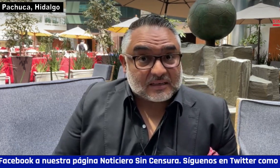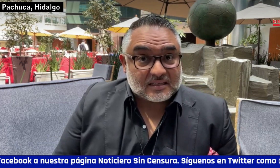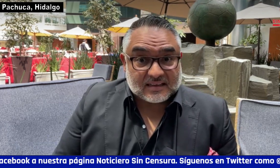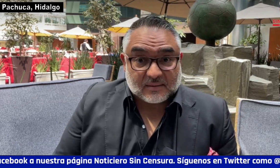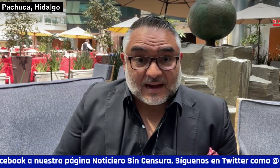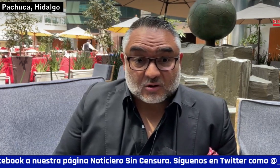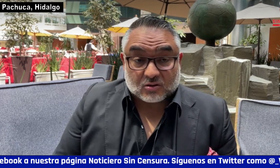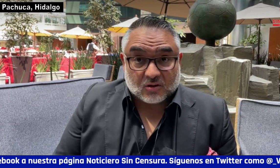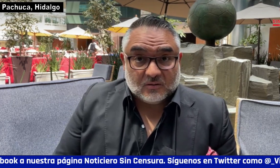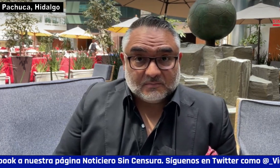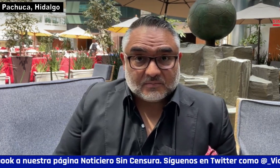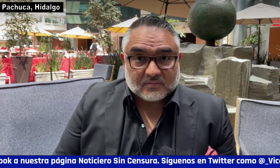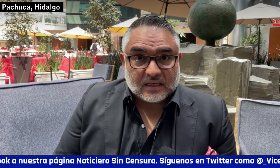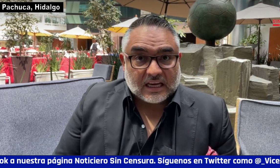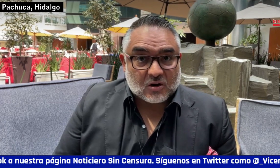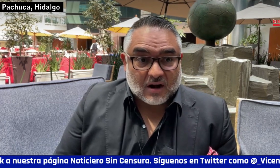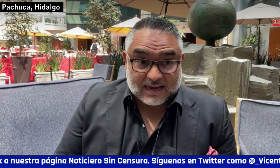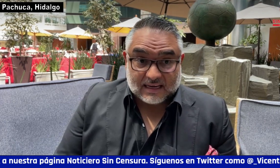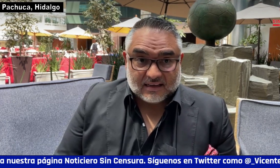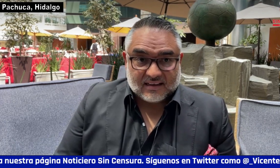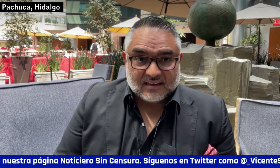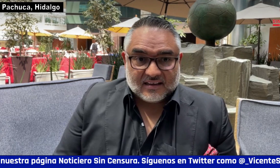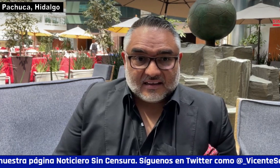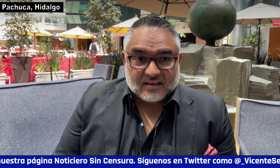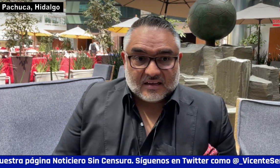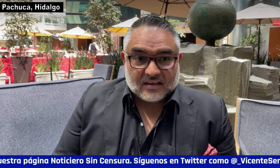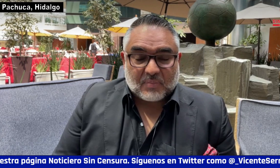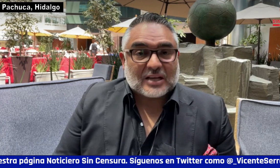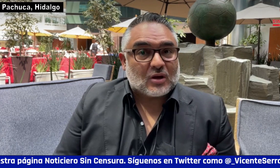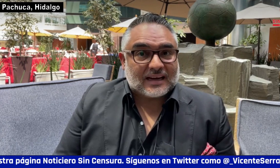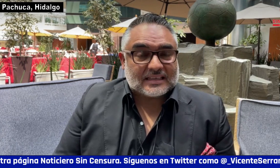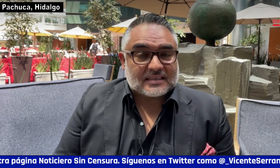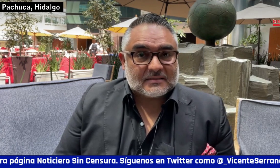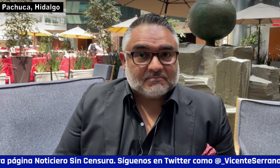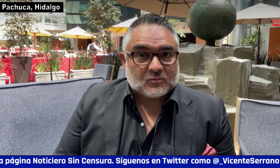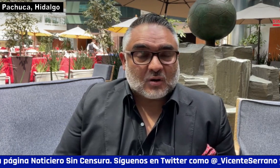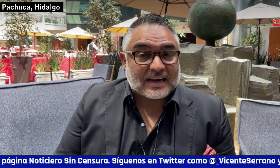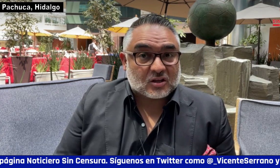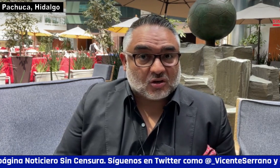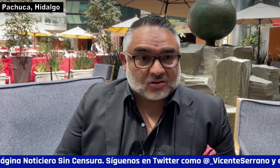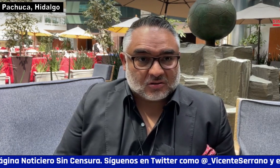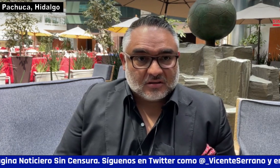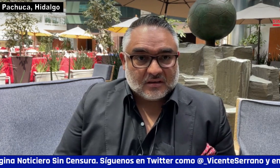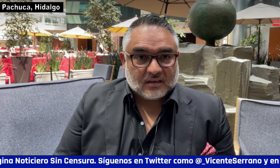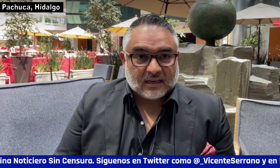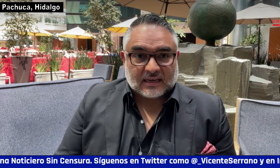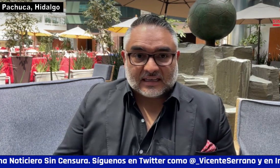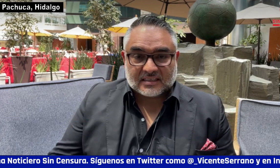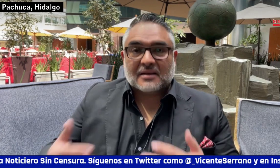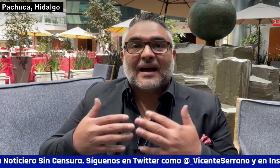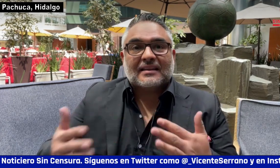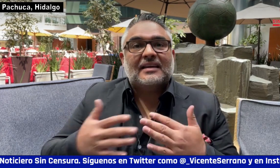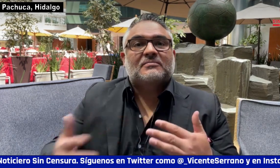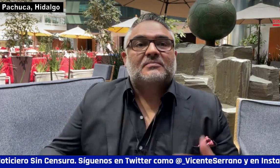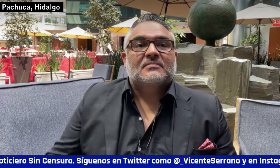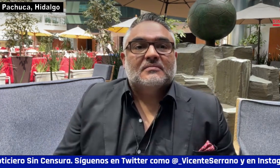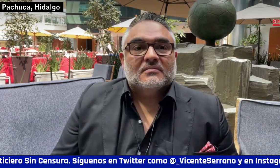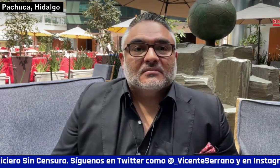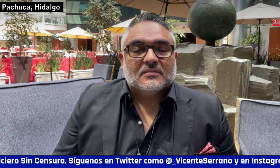que el presidente va con todo y no hay paso atrás, no hay retorno en este